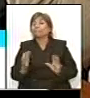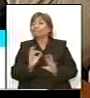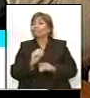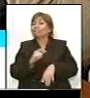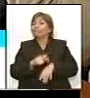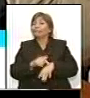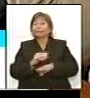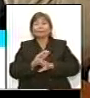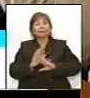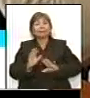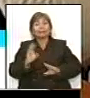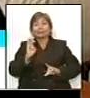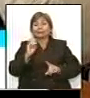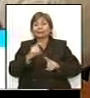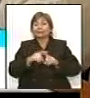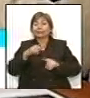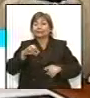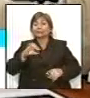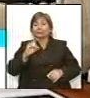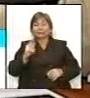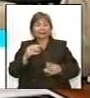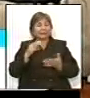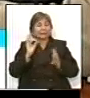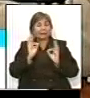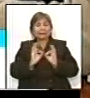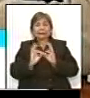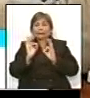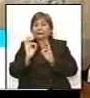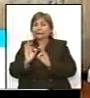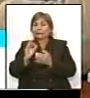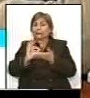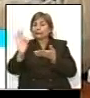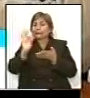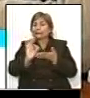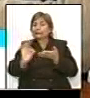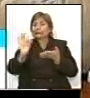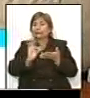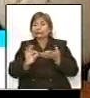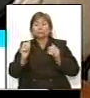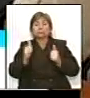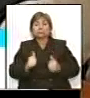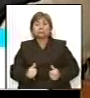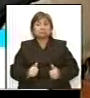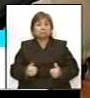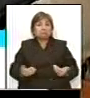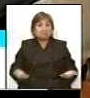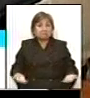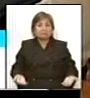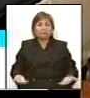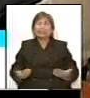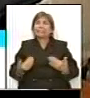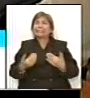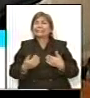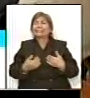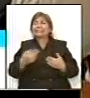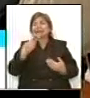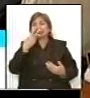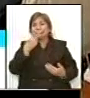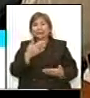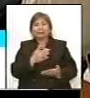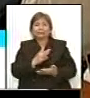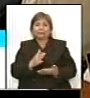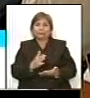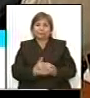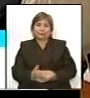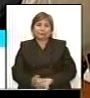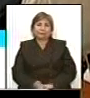el expediente esté expedito y ser calificado y positiva la calificación, ¿no? Entonces, ahí tenemos que ver estos temas o